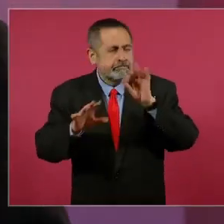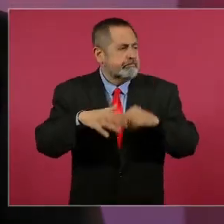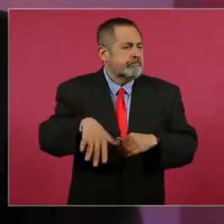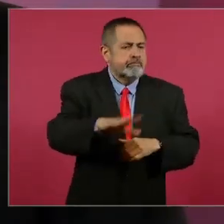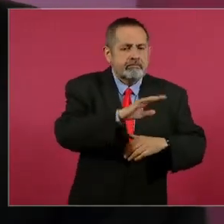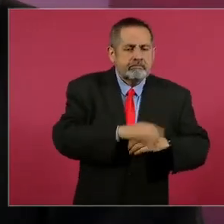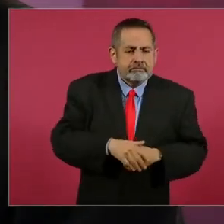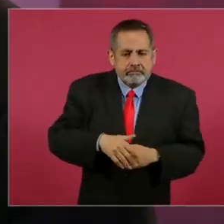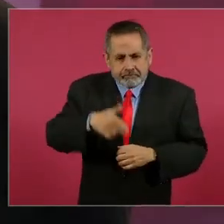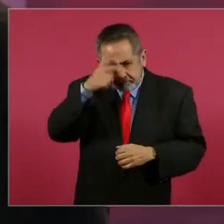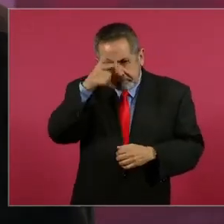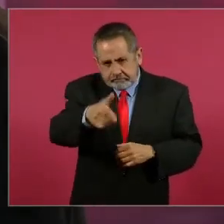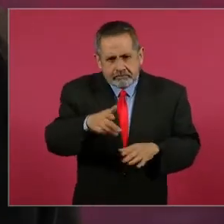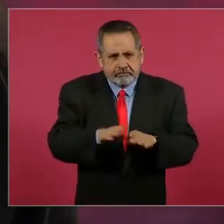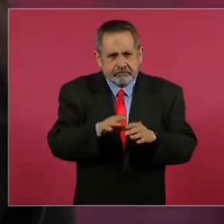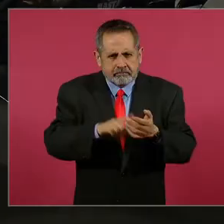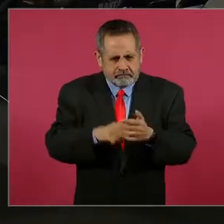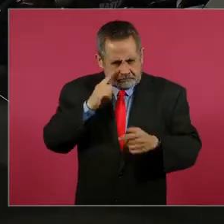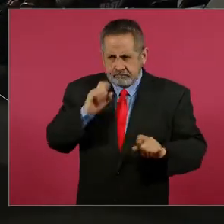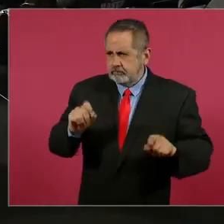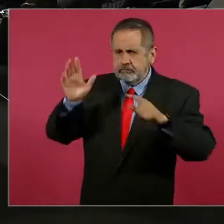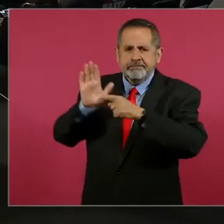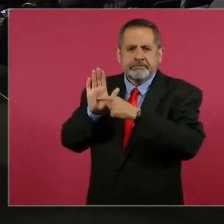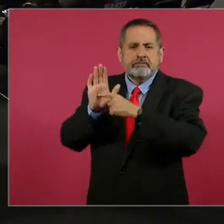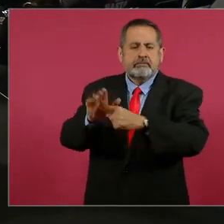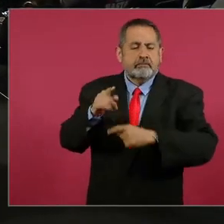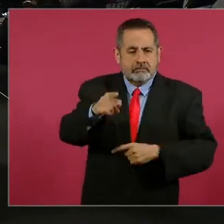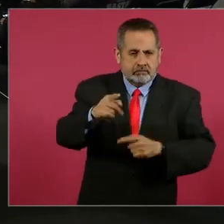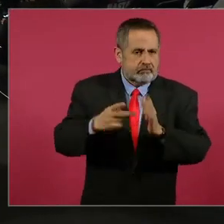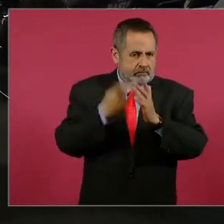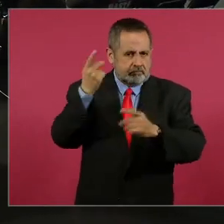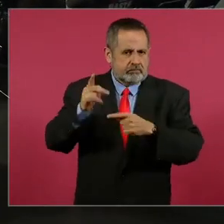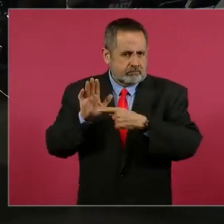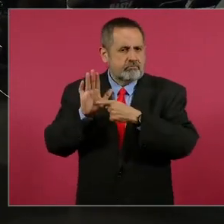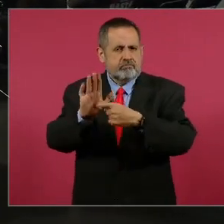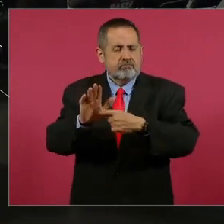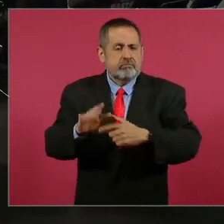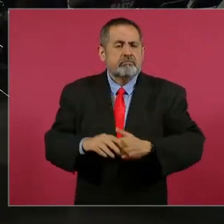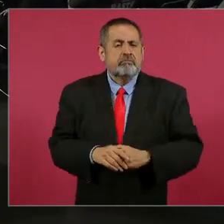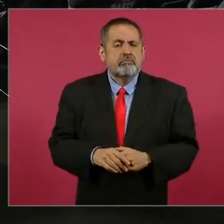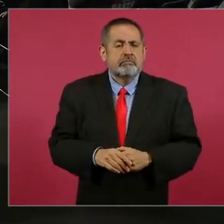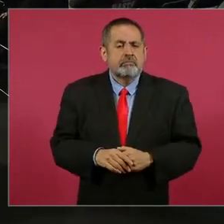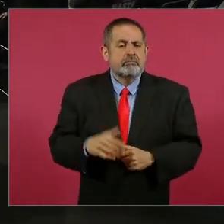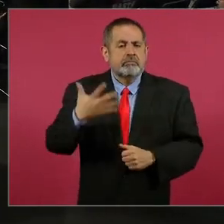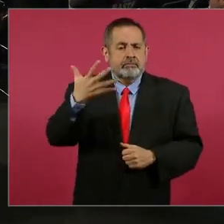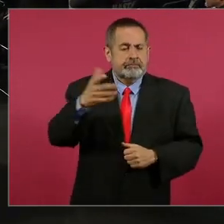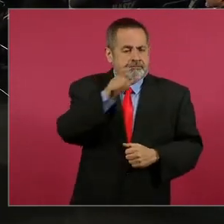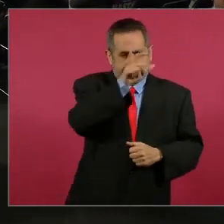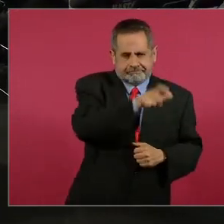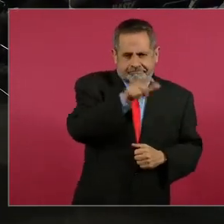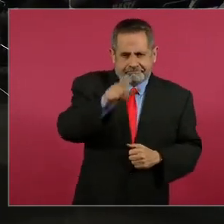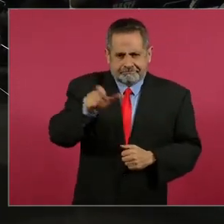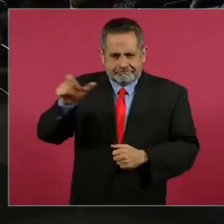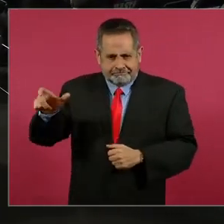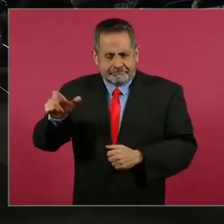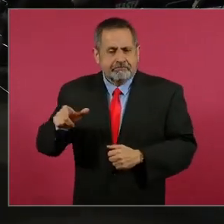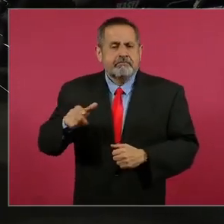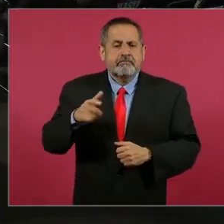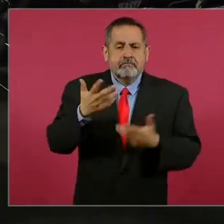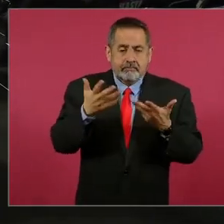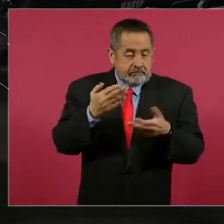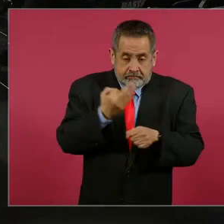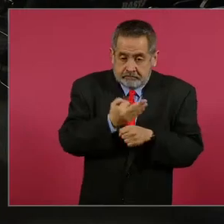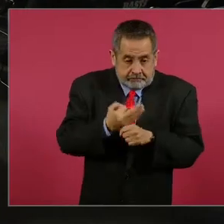¿Y qué se encontró? Ponme de nuevo los cinco apartados. Y hasta